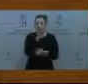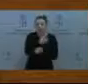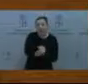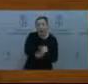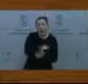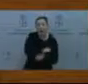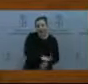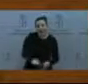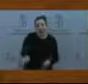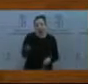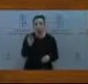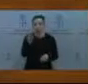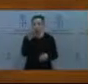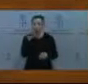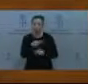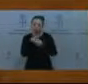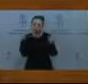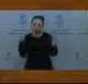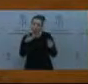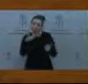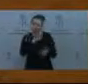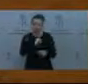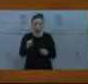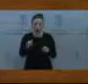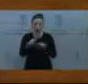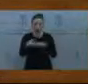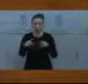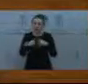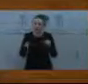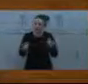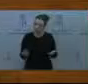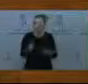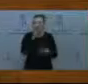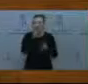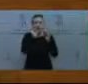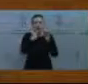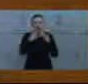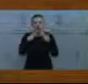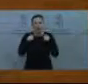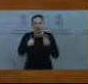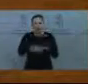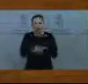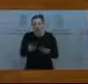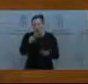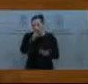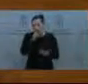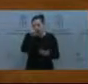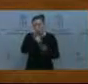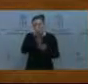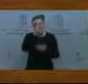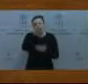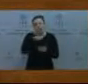el Principado de Asturias. Y por esa razón, señorías, en el año 14 establecimos algo que les